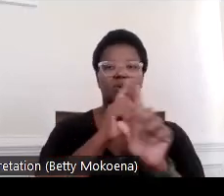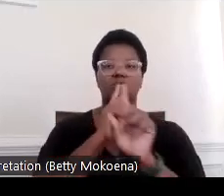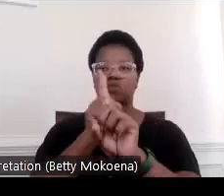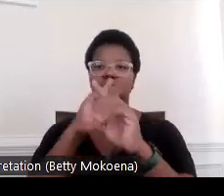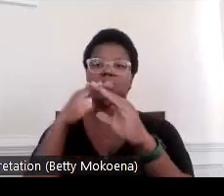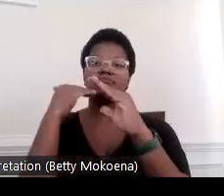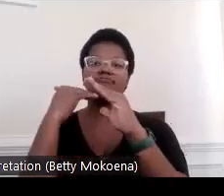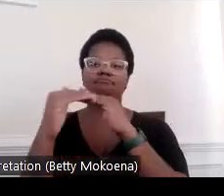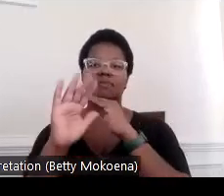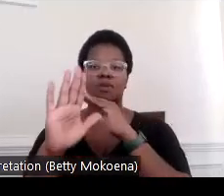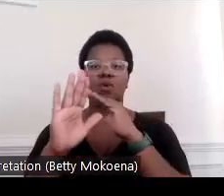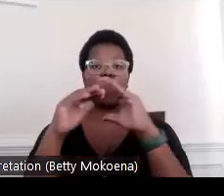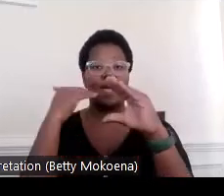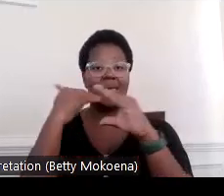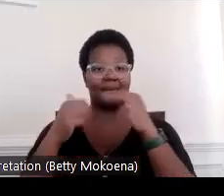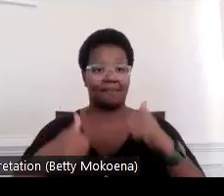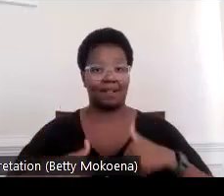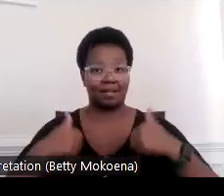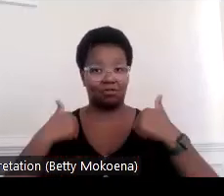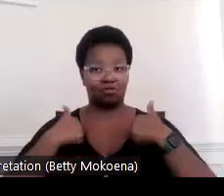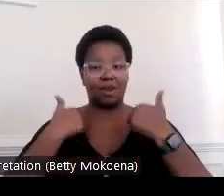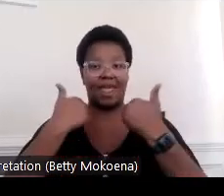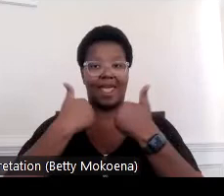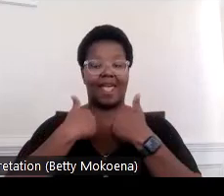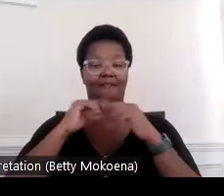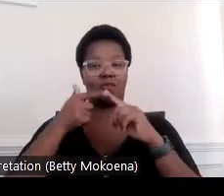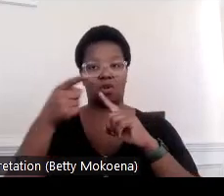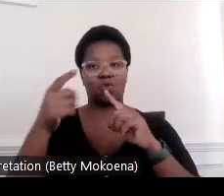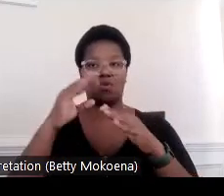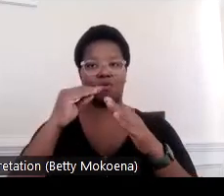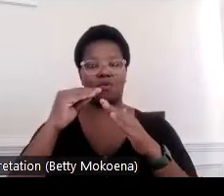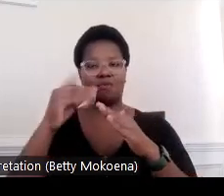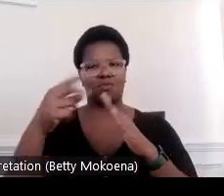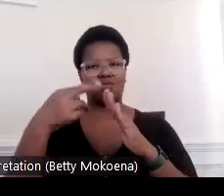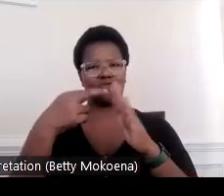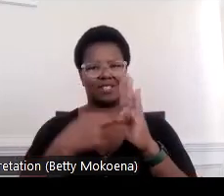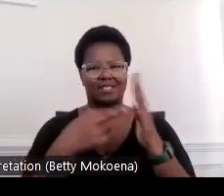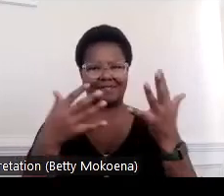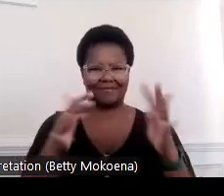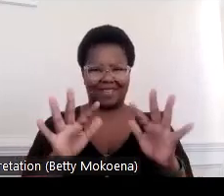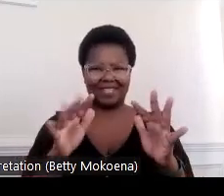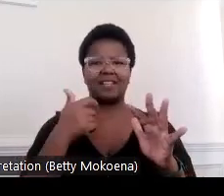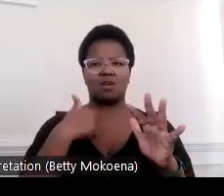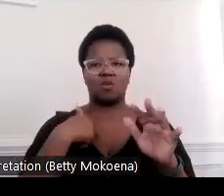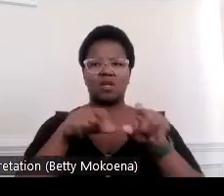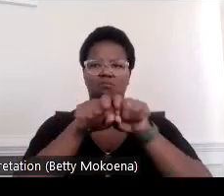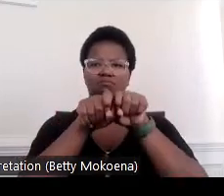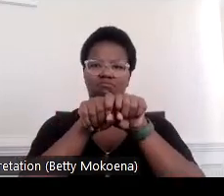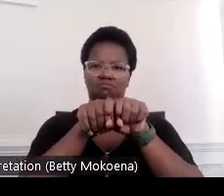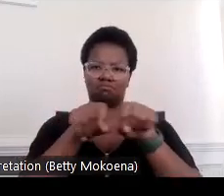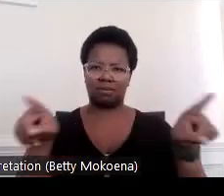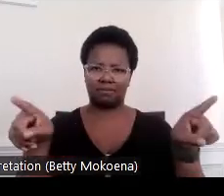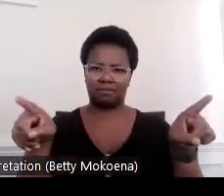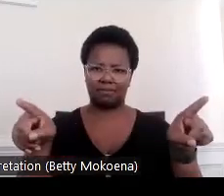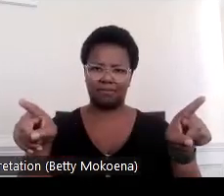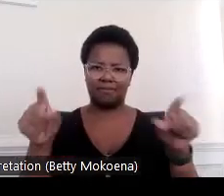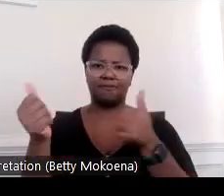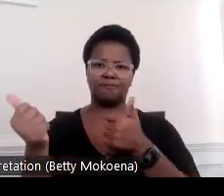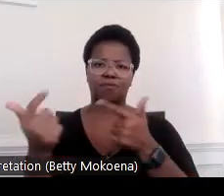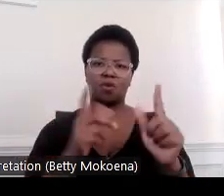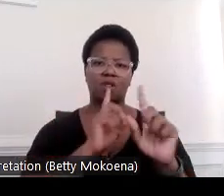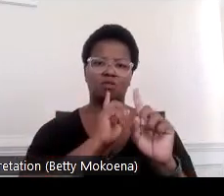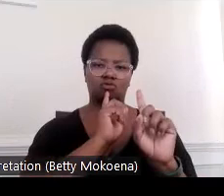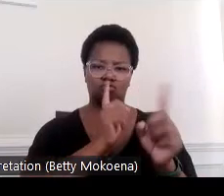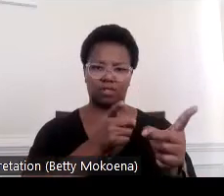respuesta Claro ya que tenemos el correo electrónico de cada uno ustedes por su inscripción Así que nuestro grupo Arca les